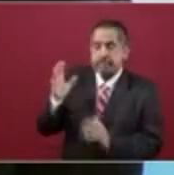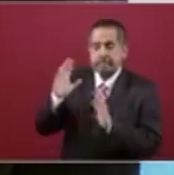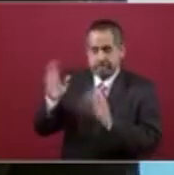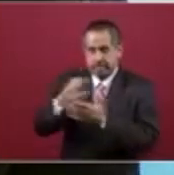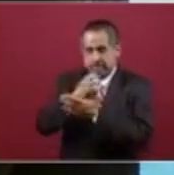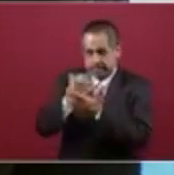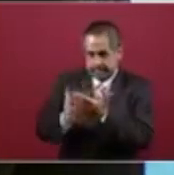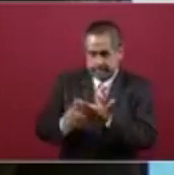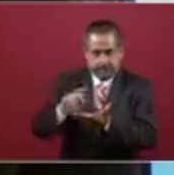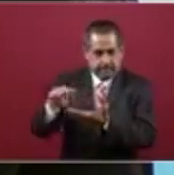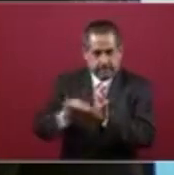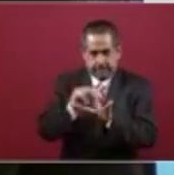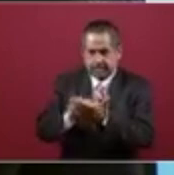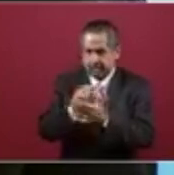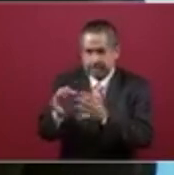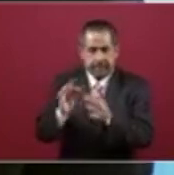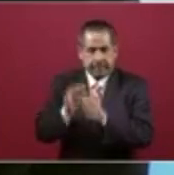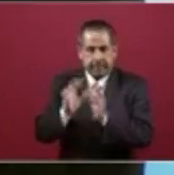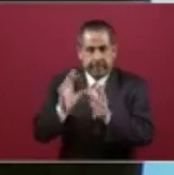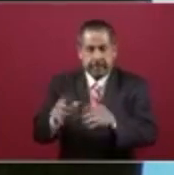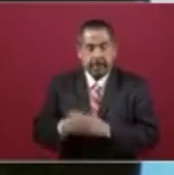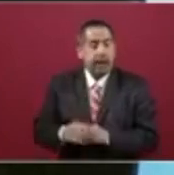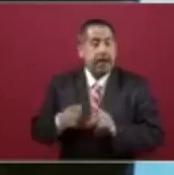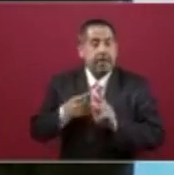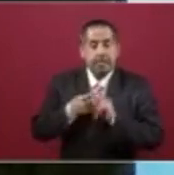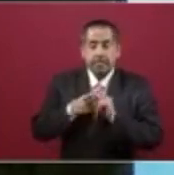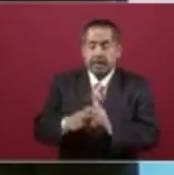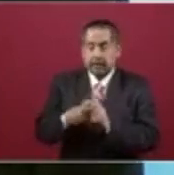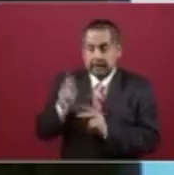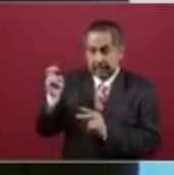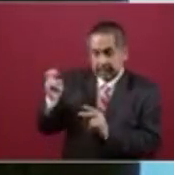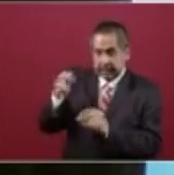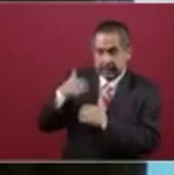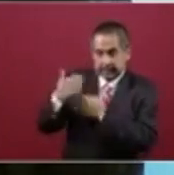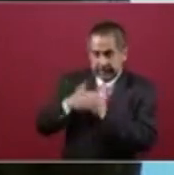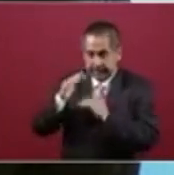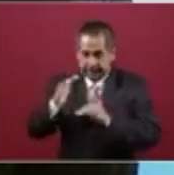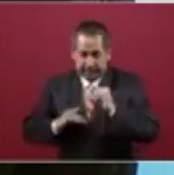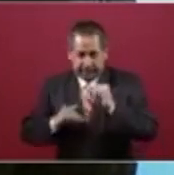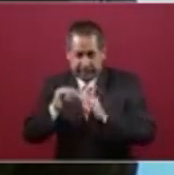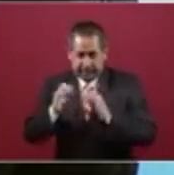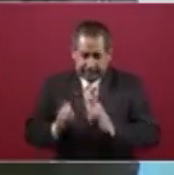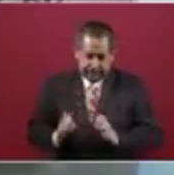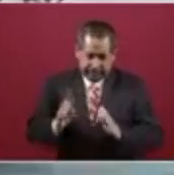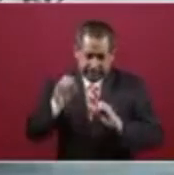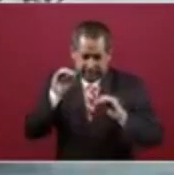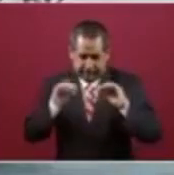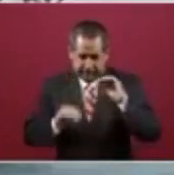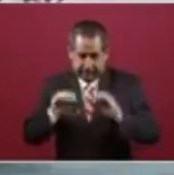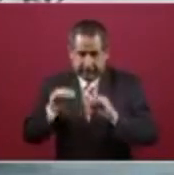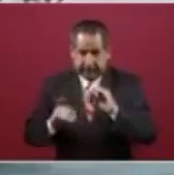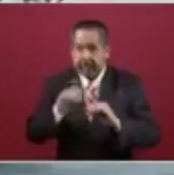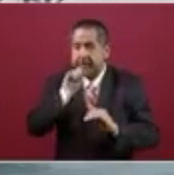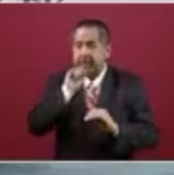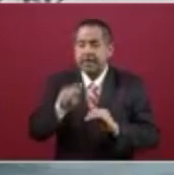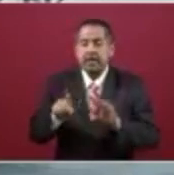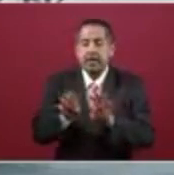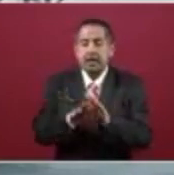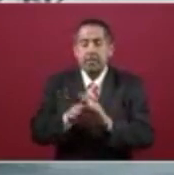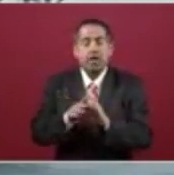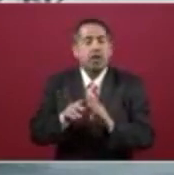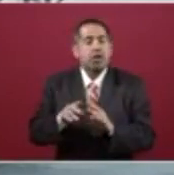y a partir de esa infraestructura también se tienen que contratar